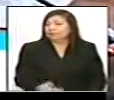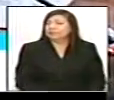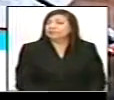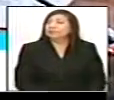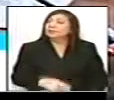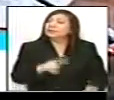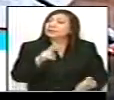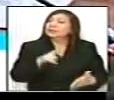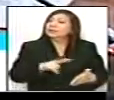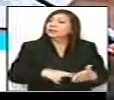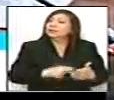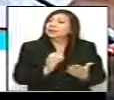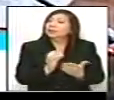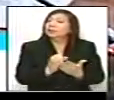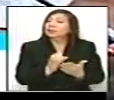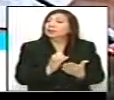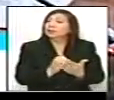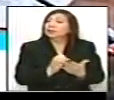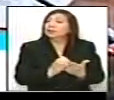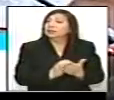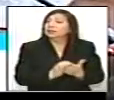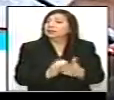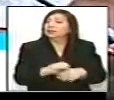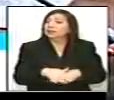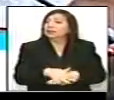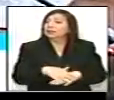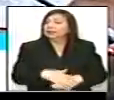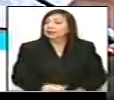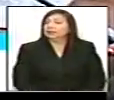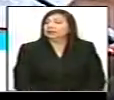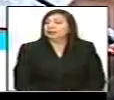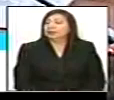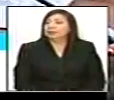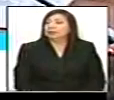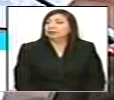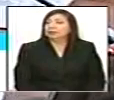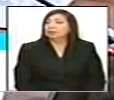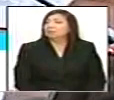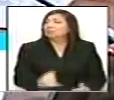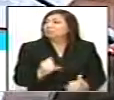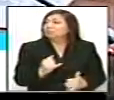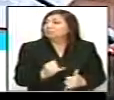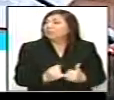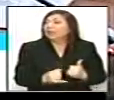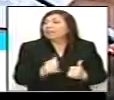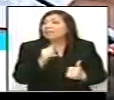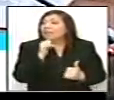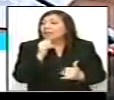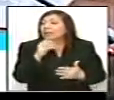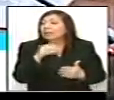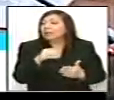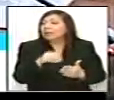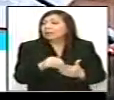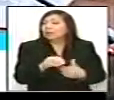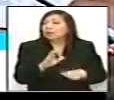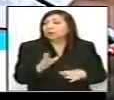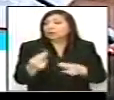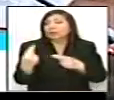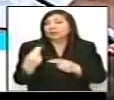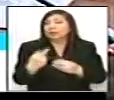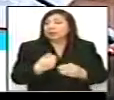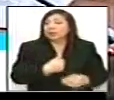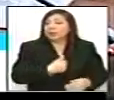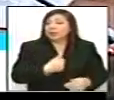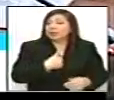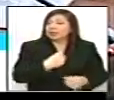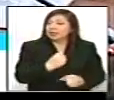hemos revisado esos contratos administrativos y está en caducidad por falta de cumplimiento de sus obligaciones